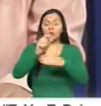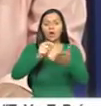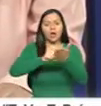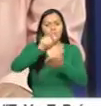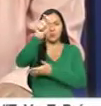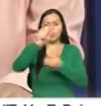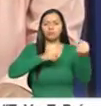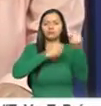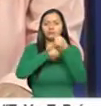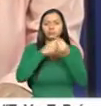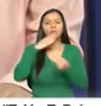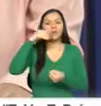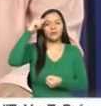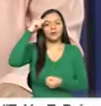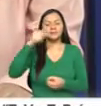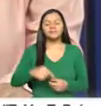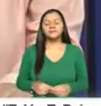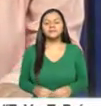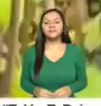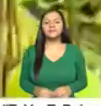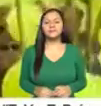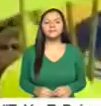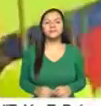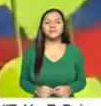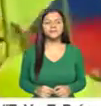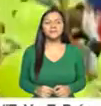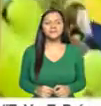el trabajo del presidente Rafael Correa.